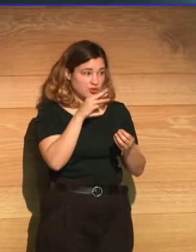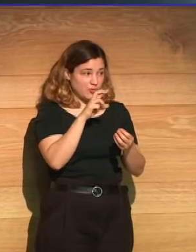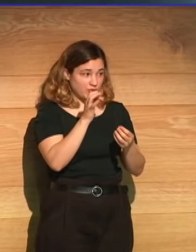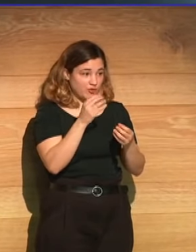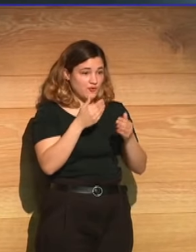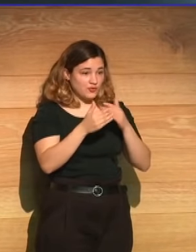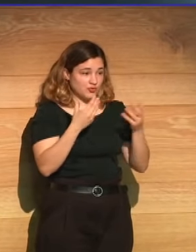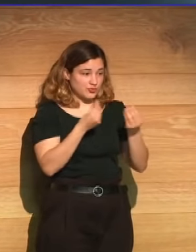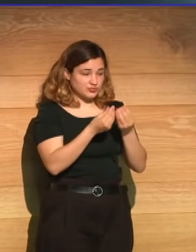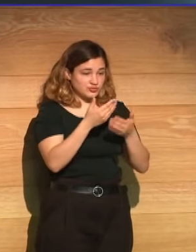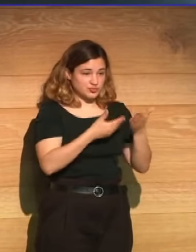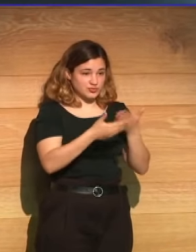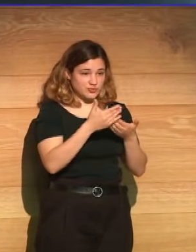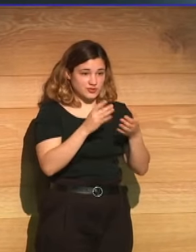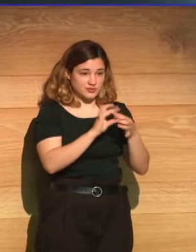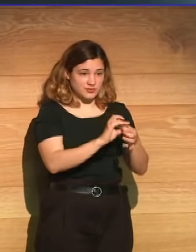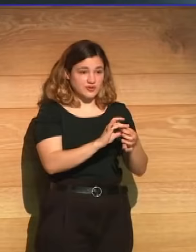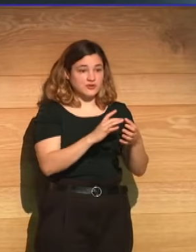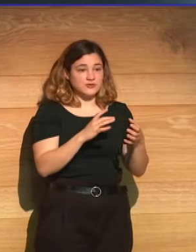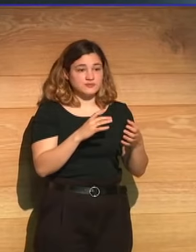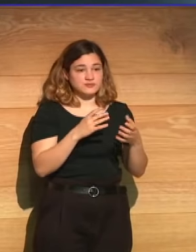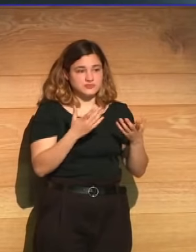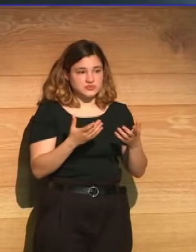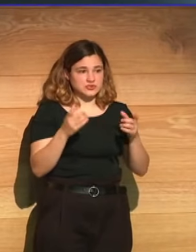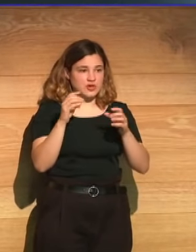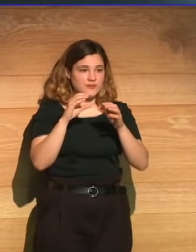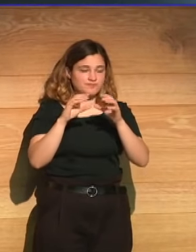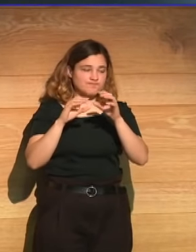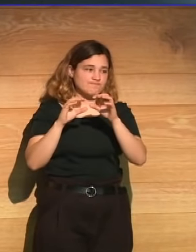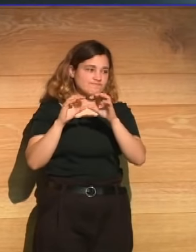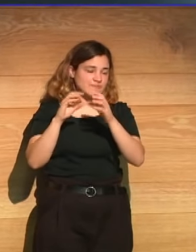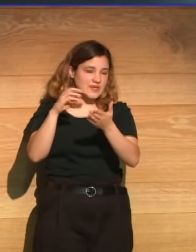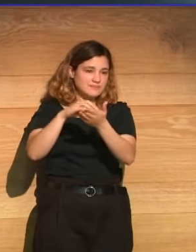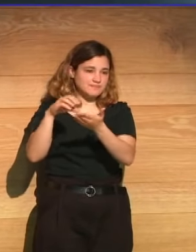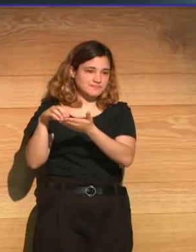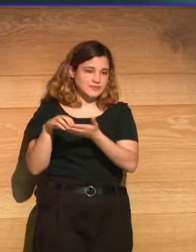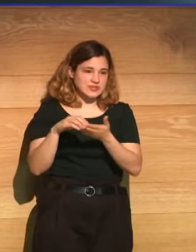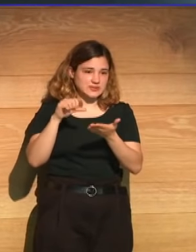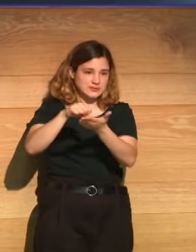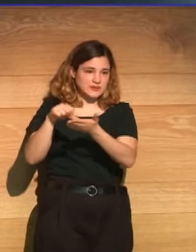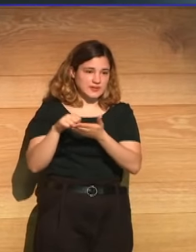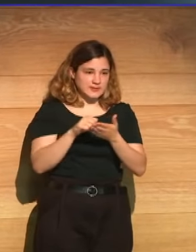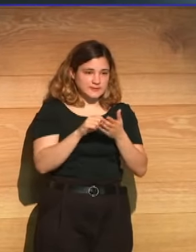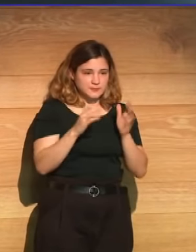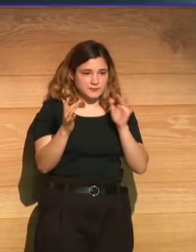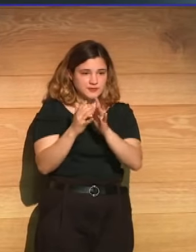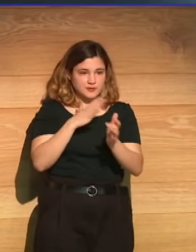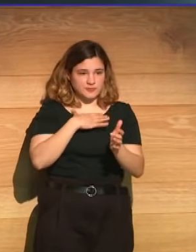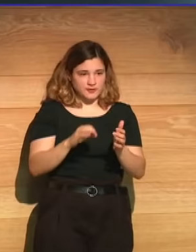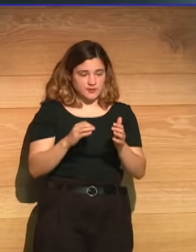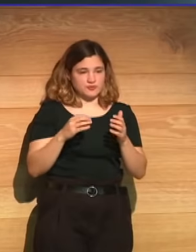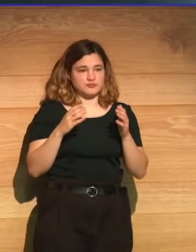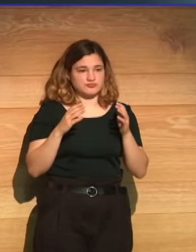que lleguemos a través de organizaciones locales, formar a 15.000 profesores en época de pandemia,